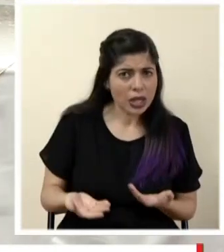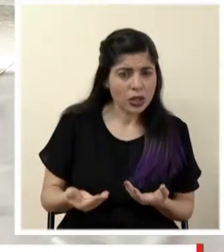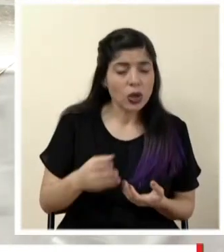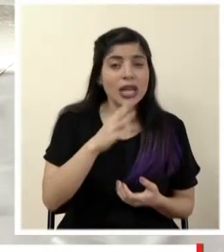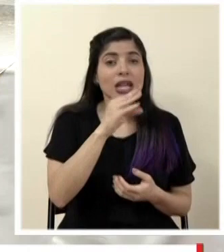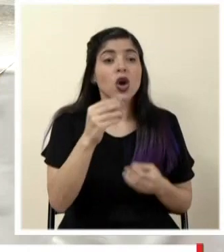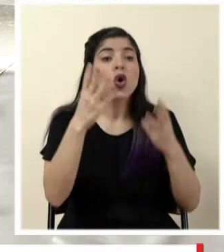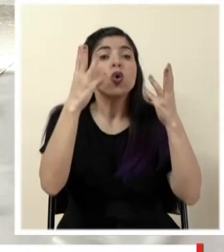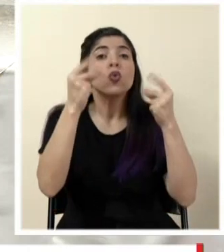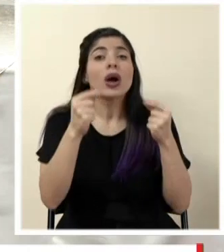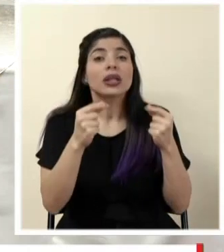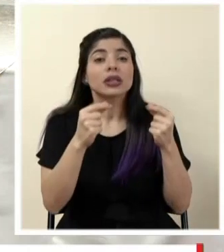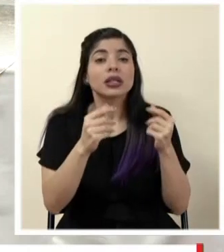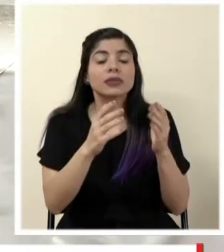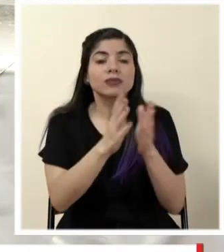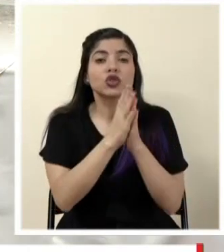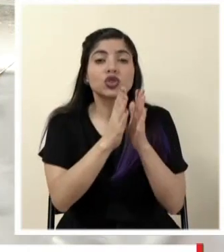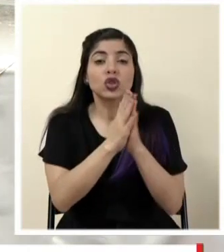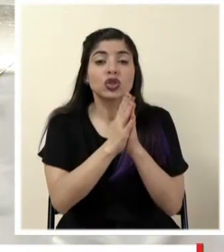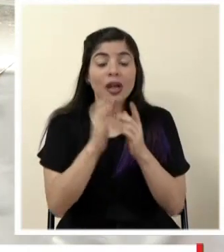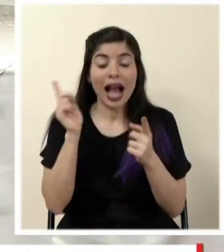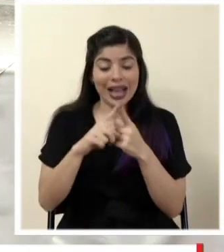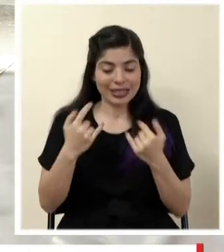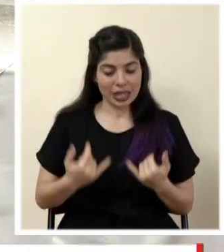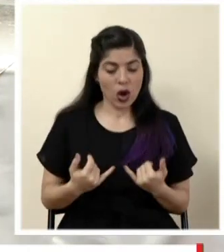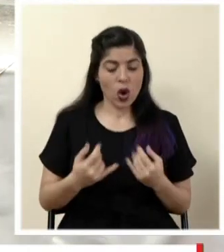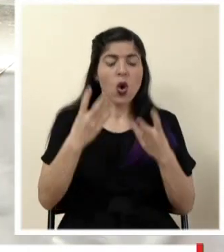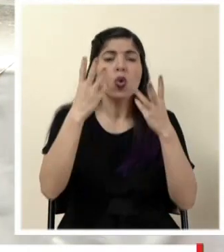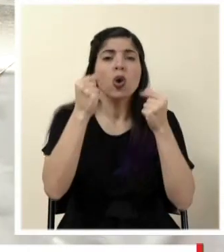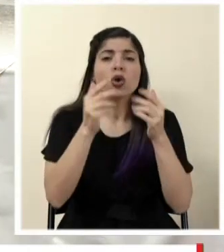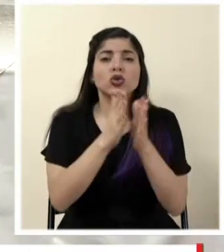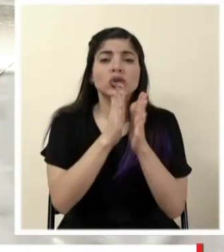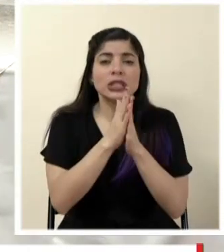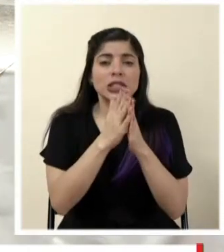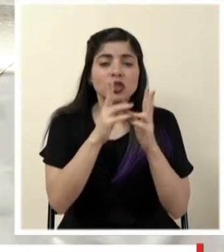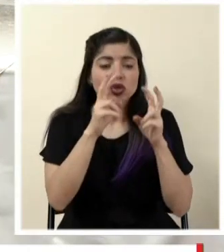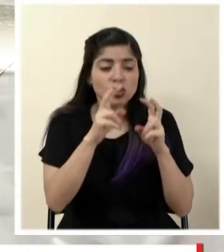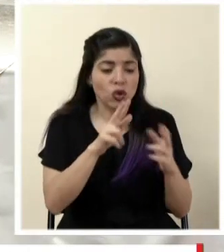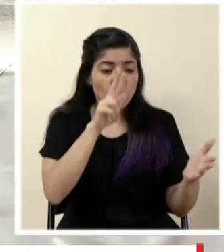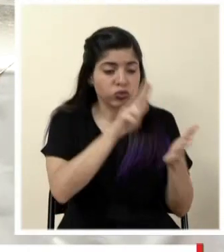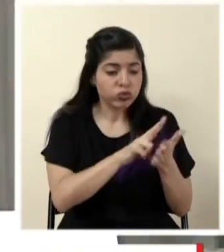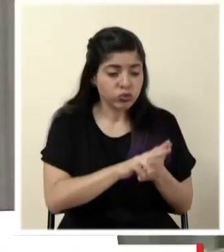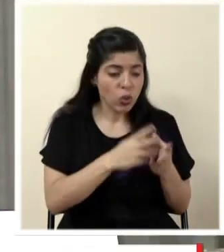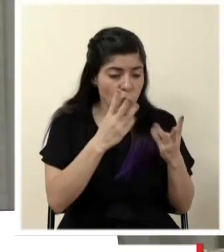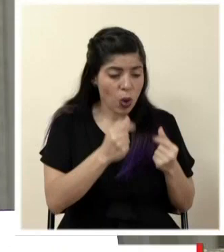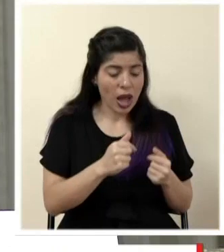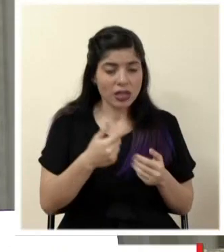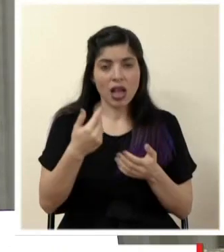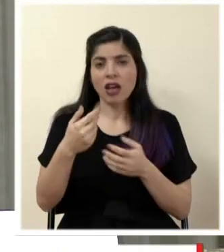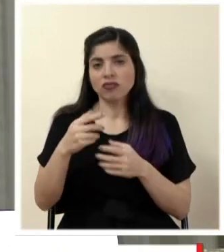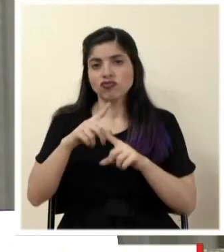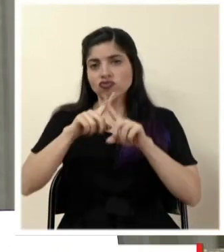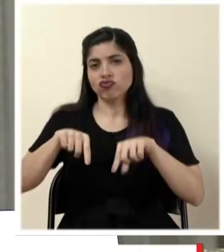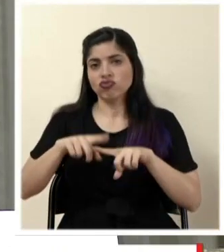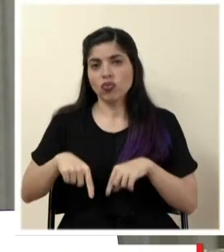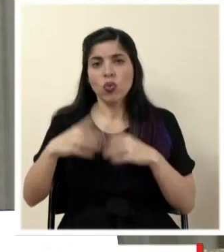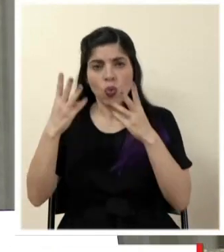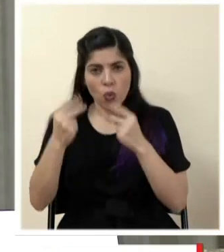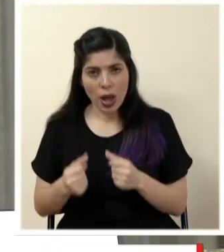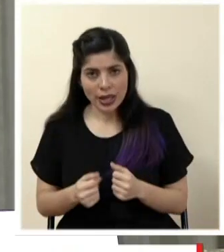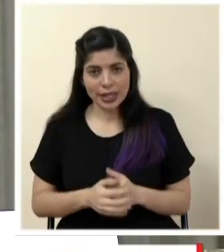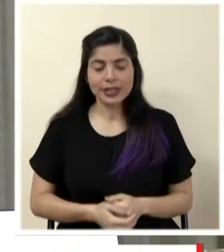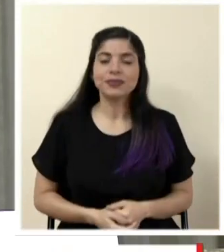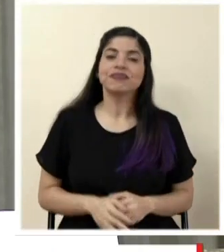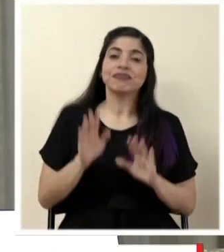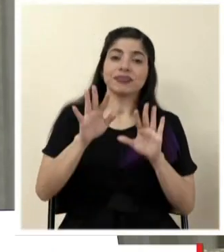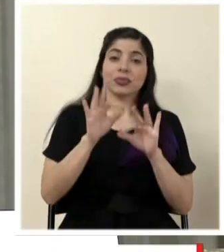de cuántas solicitudes y si a la fecha cuántas solicitudes han aprobado y cuántas han rechazado. Sí, es muy importante. En nuestro